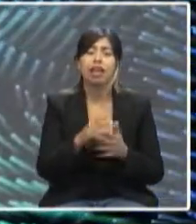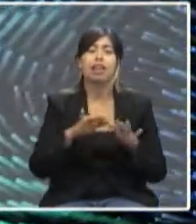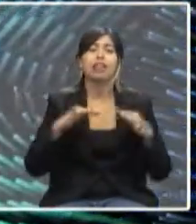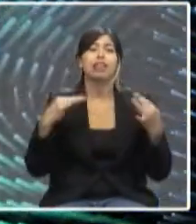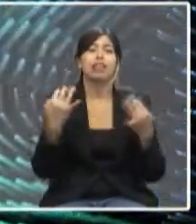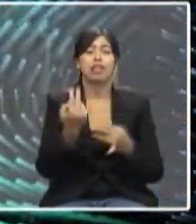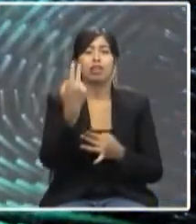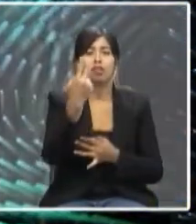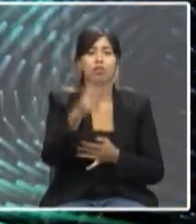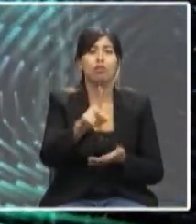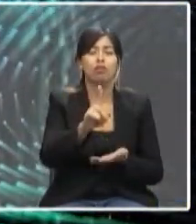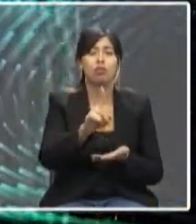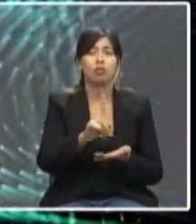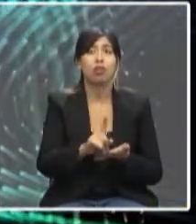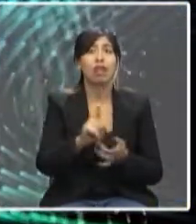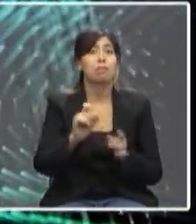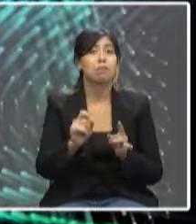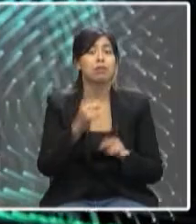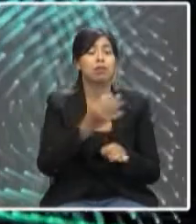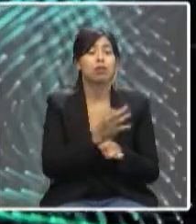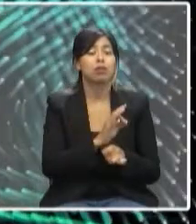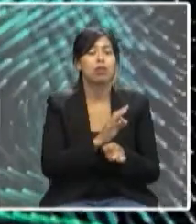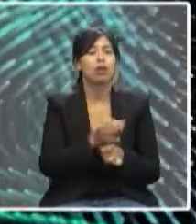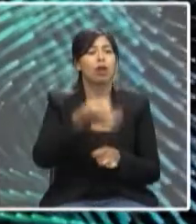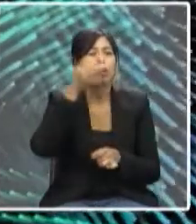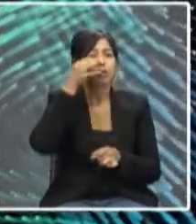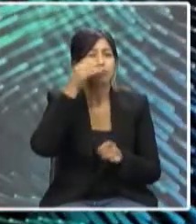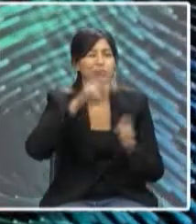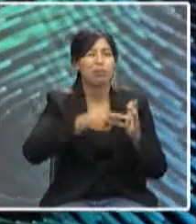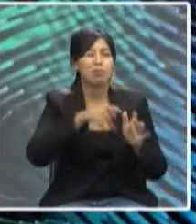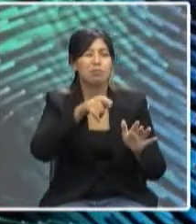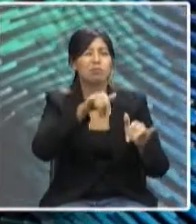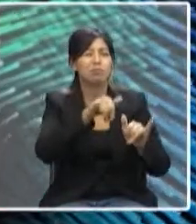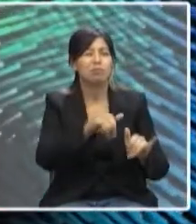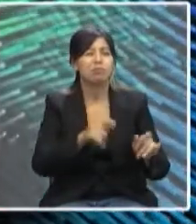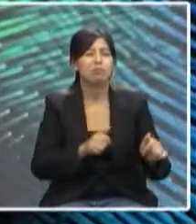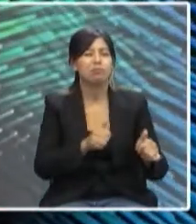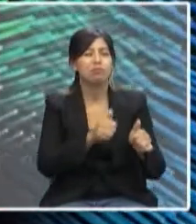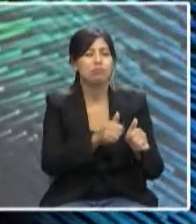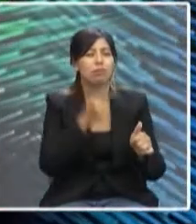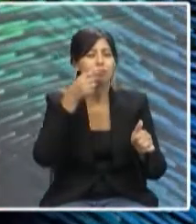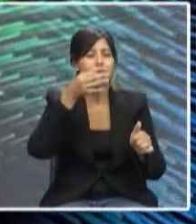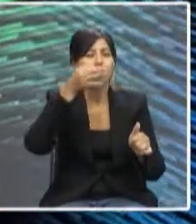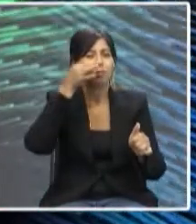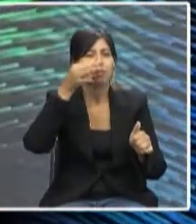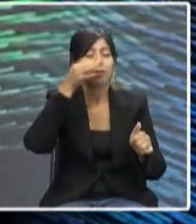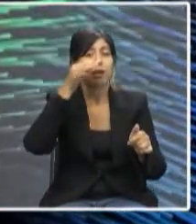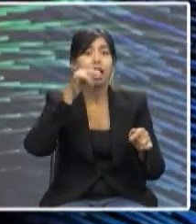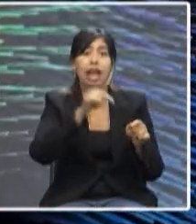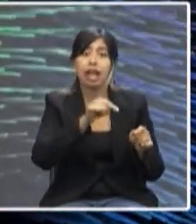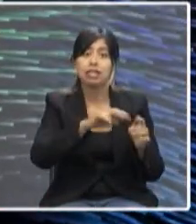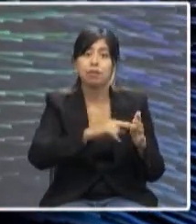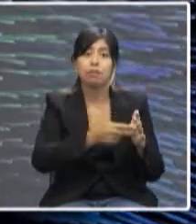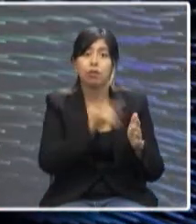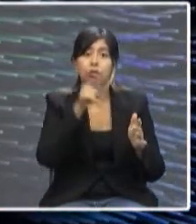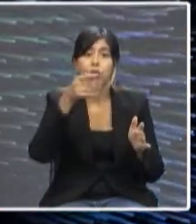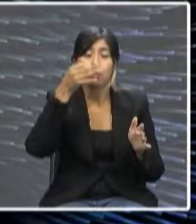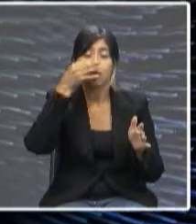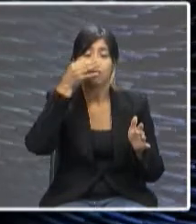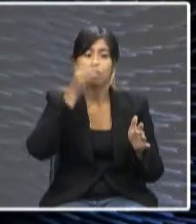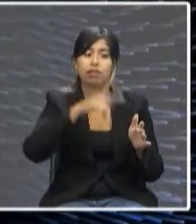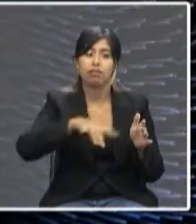el primer hack es observar el problema y quedarte muy cerca con el problema, porque ese problema que tú estás observando lo